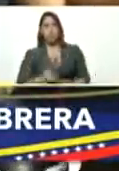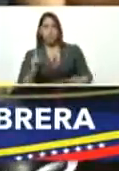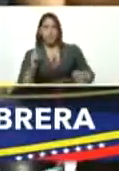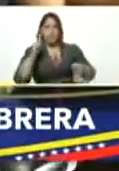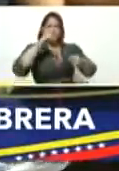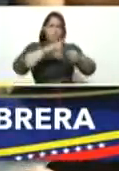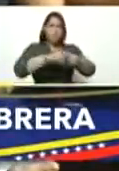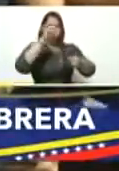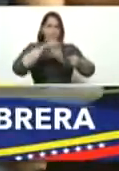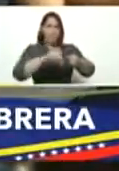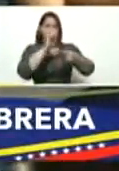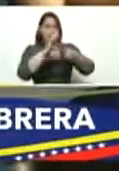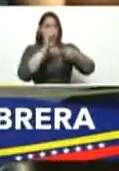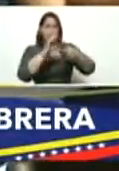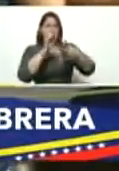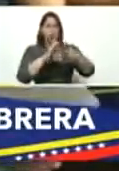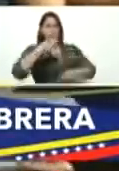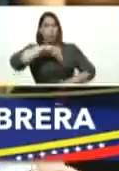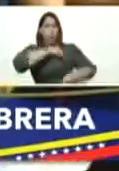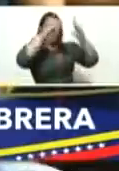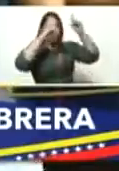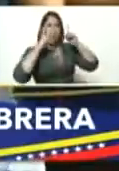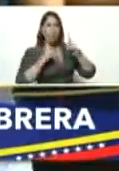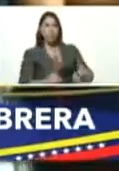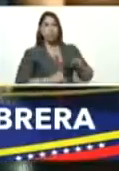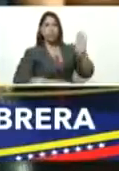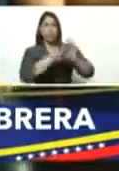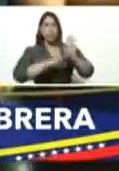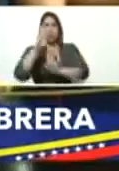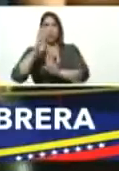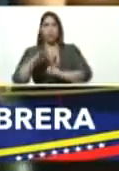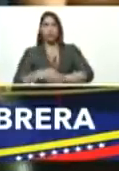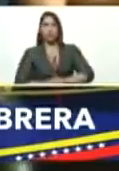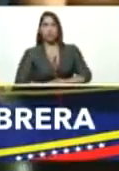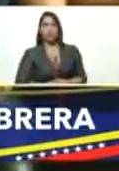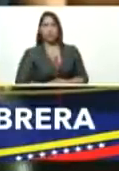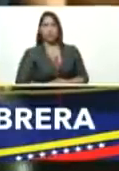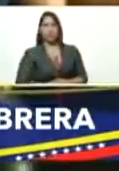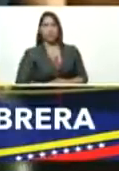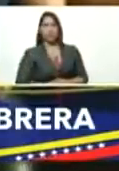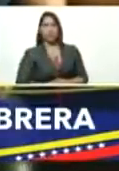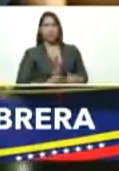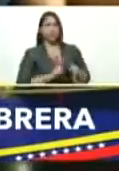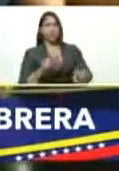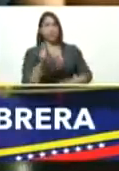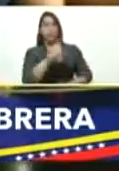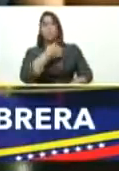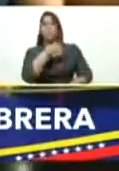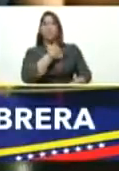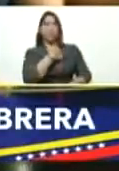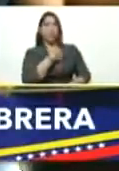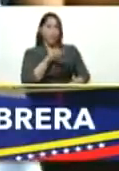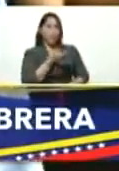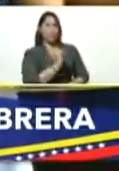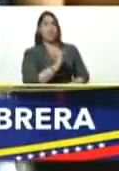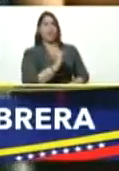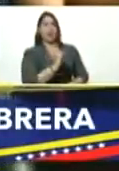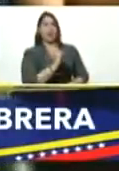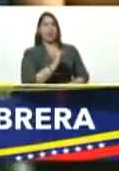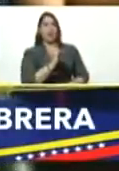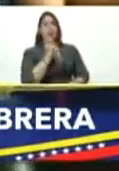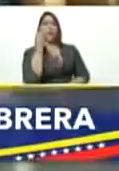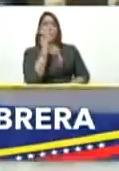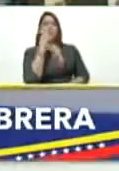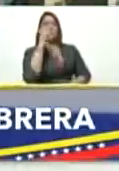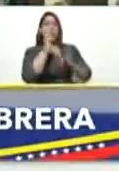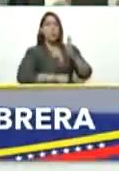de una estrategia que hemos decidido desarrollar pero no puede haber un congreso sin balance